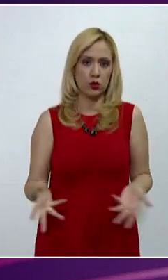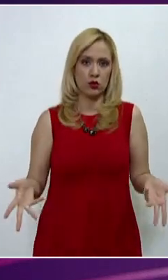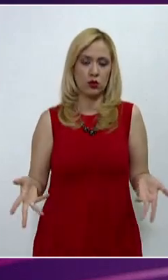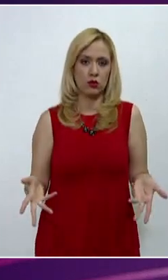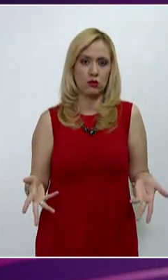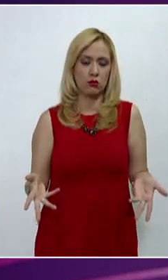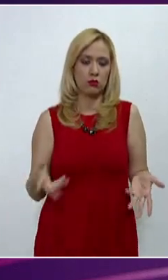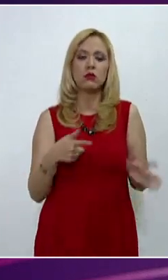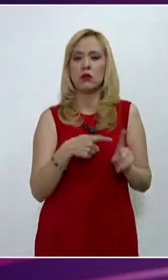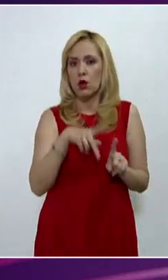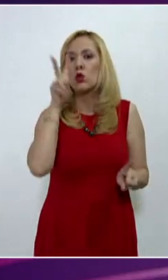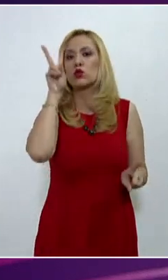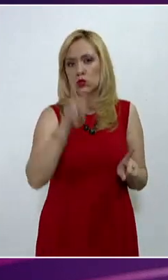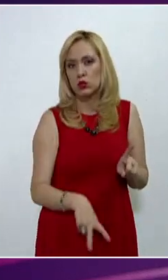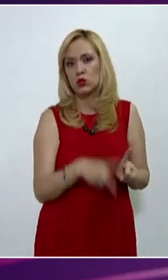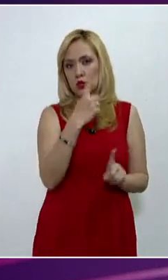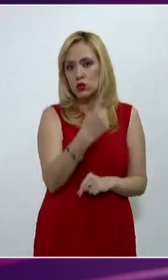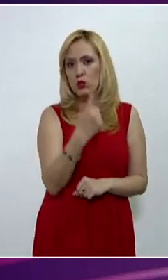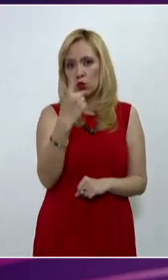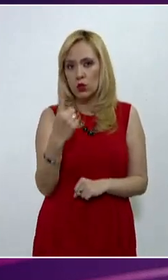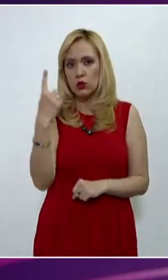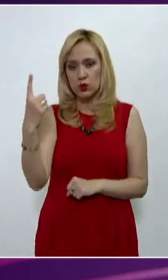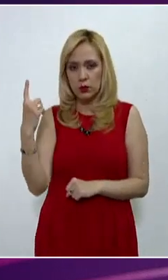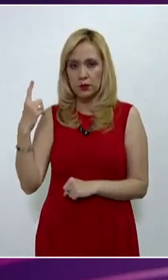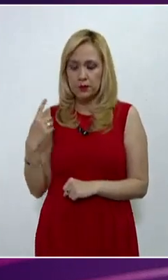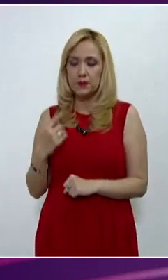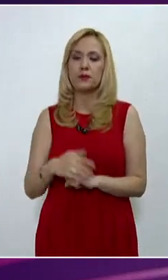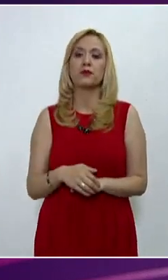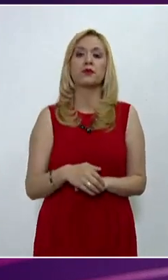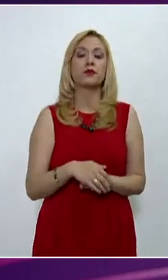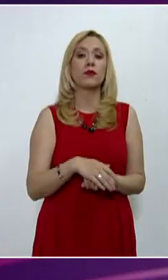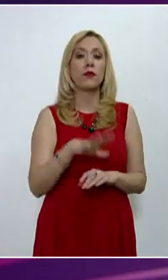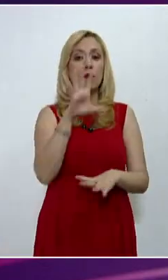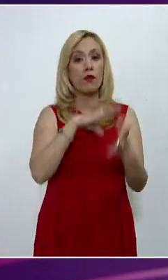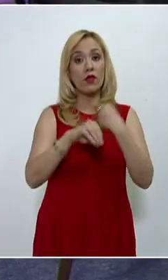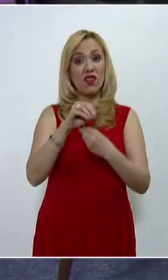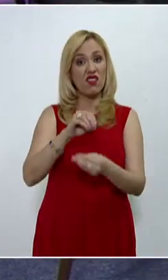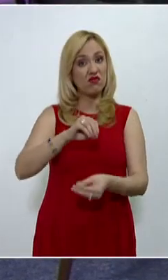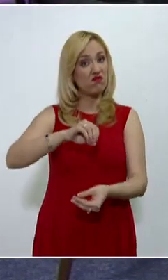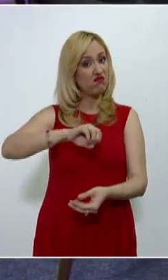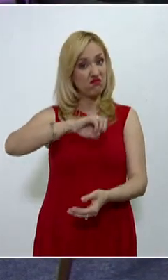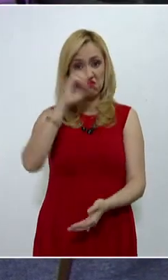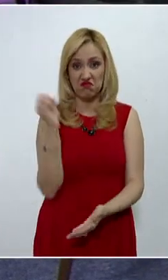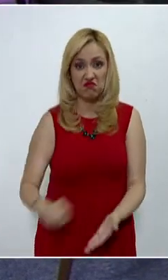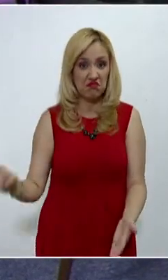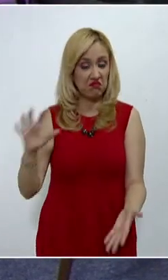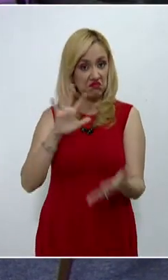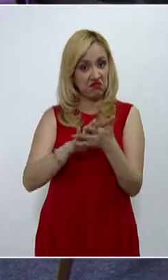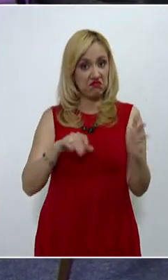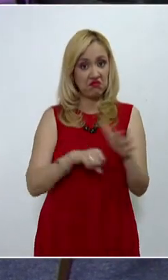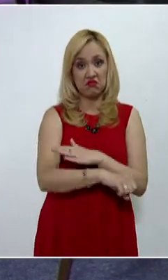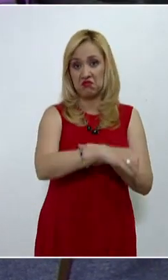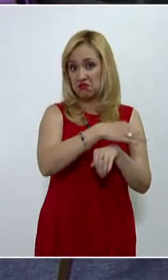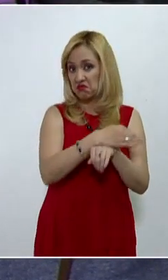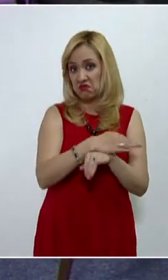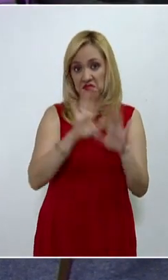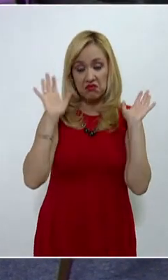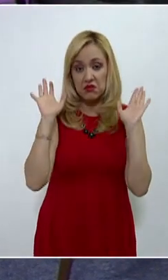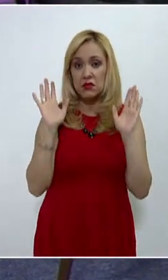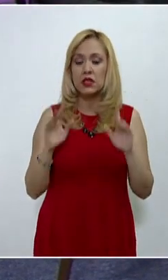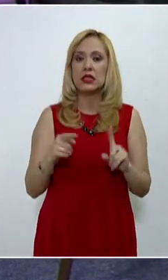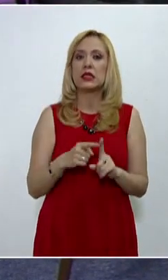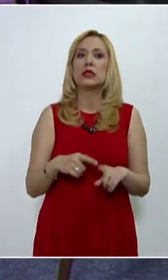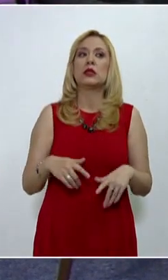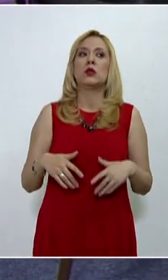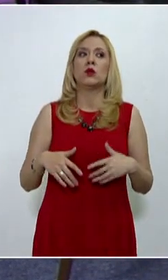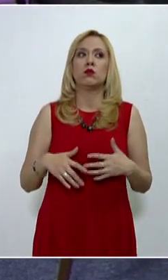la pertinencia caso por caso. La prisión preventiva oficiosa, en contraparte, es una medida